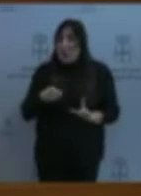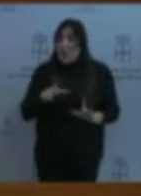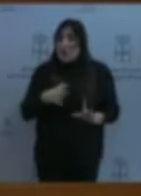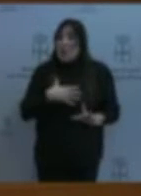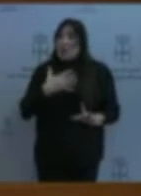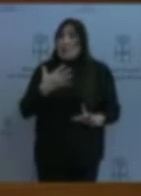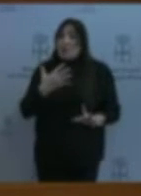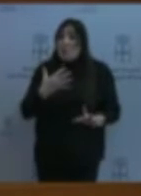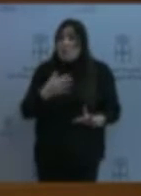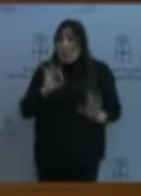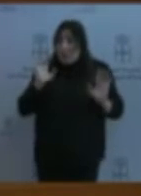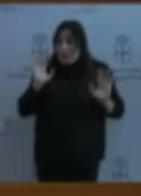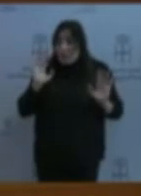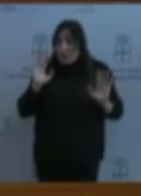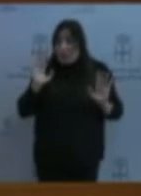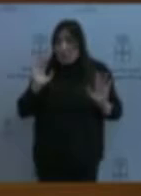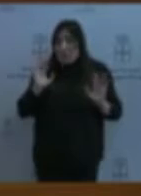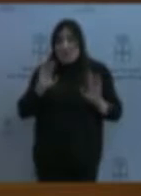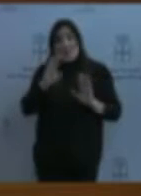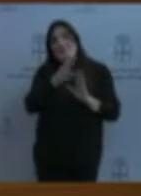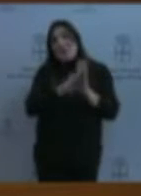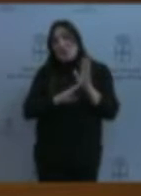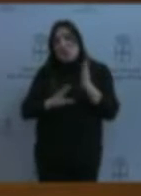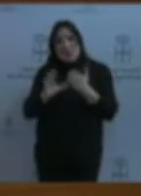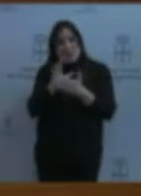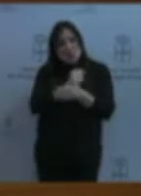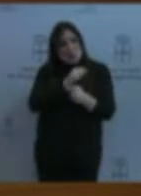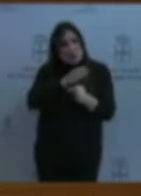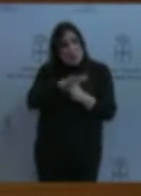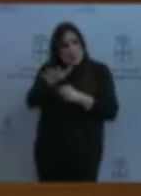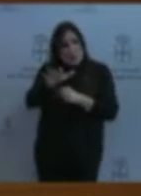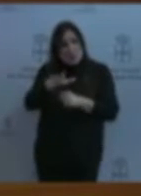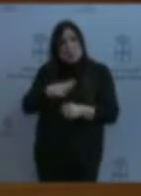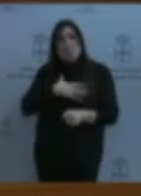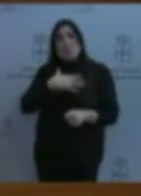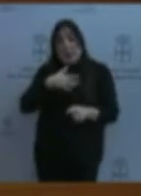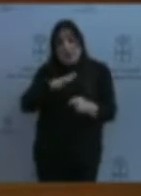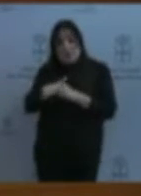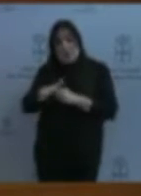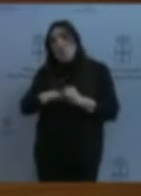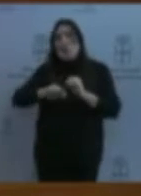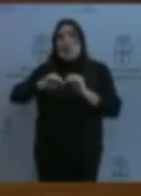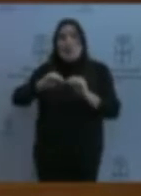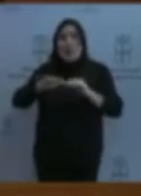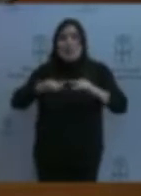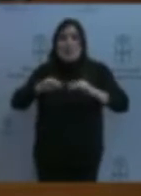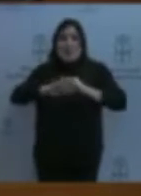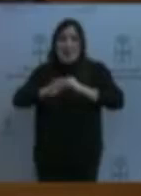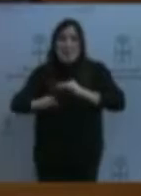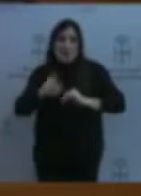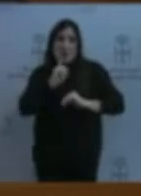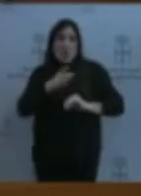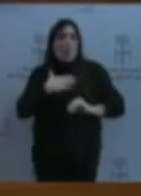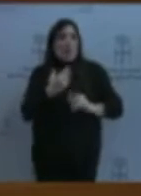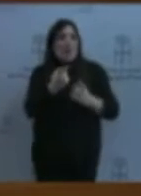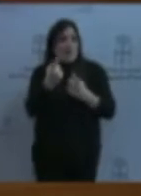los factores que inciden en la dinámica marina, entre los que consideran los responsables técnicos que